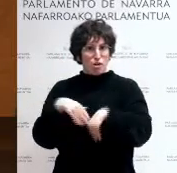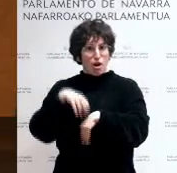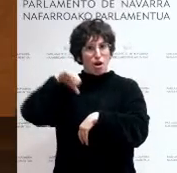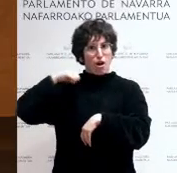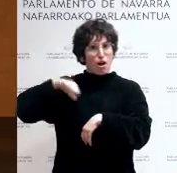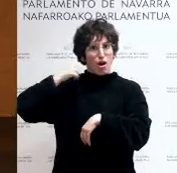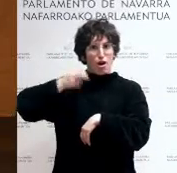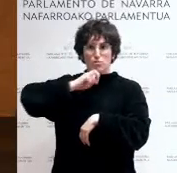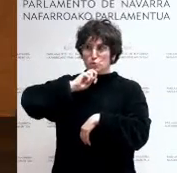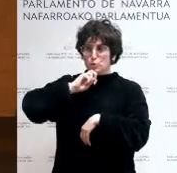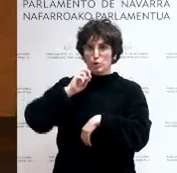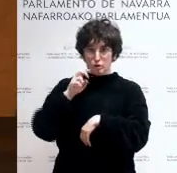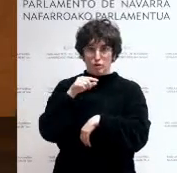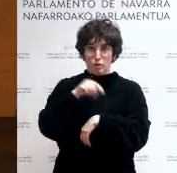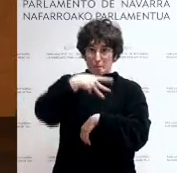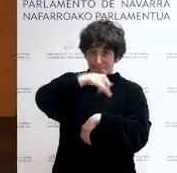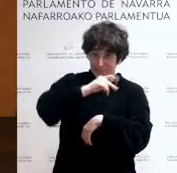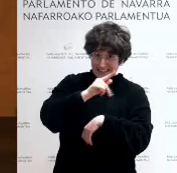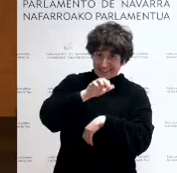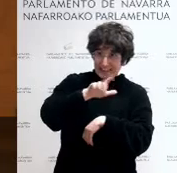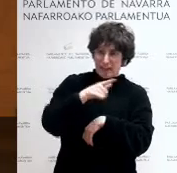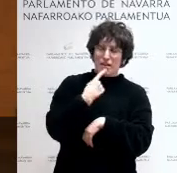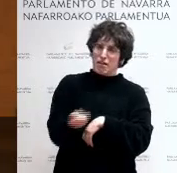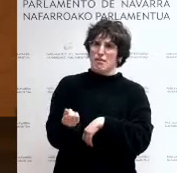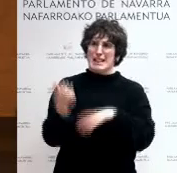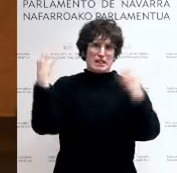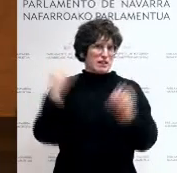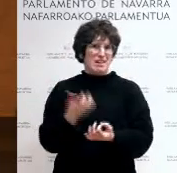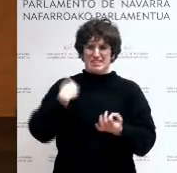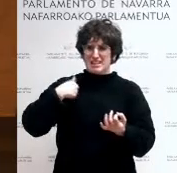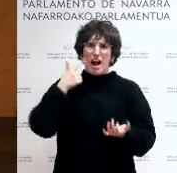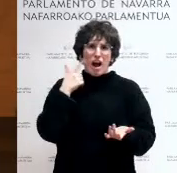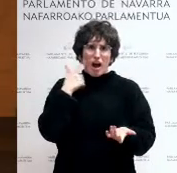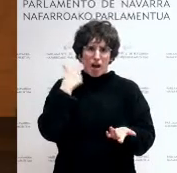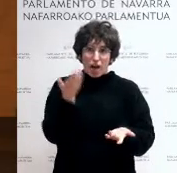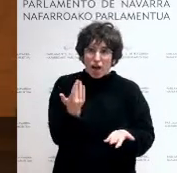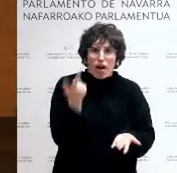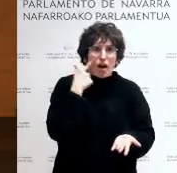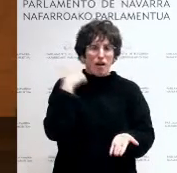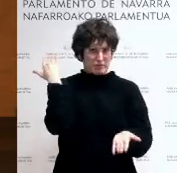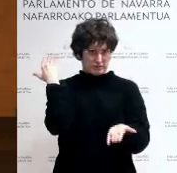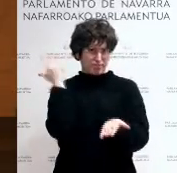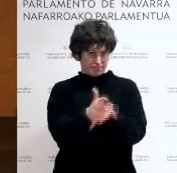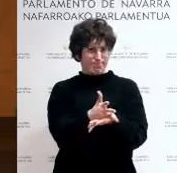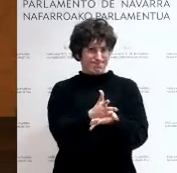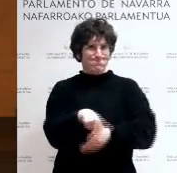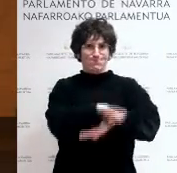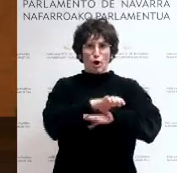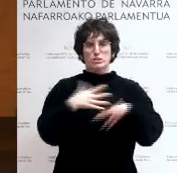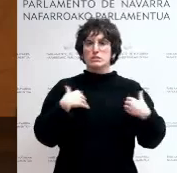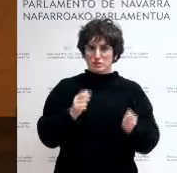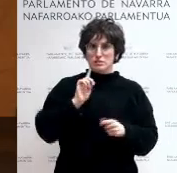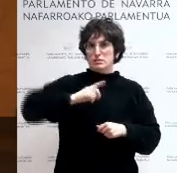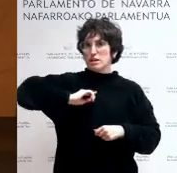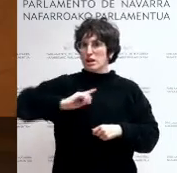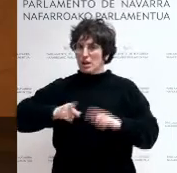Miquel sentenciaba y decía, ya va siendo hora de que se note de verdad la apuesta tanto del consejero de Salud como de la directora gerente por la